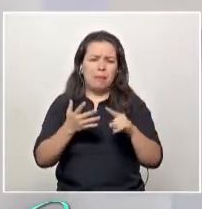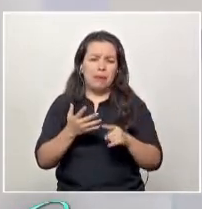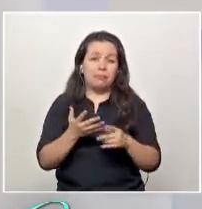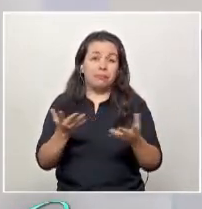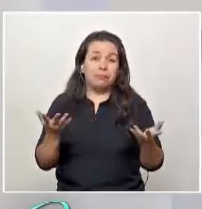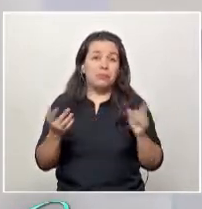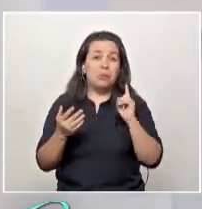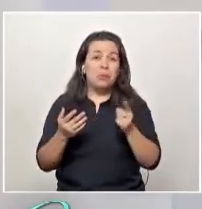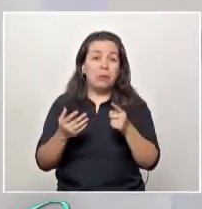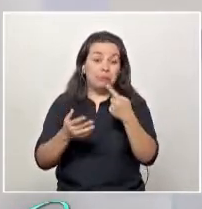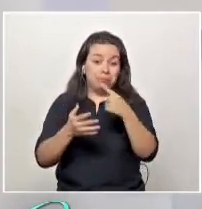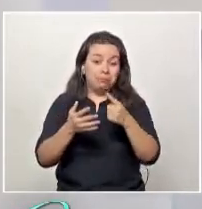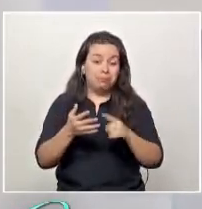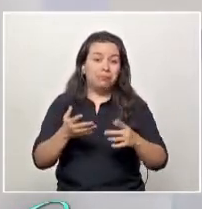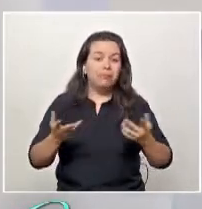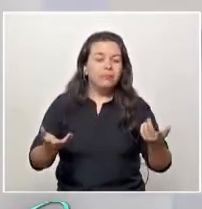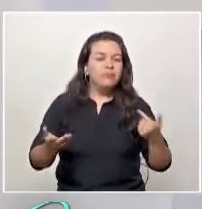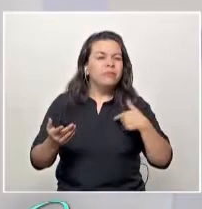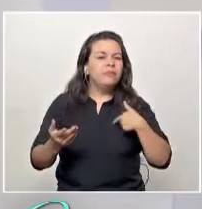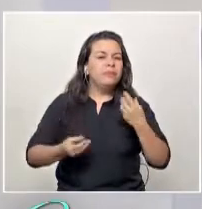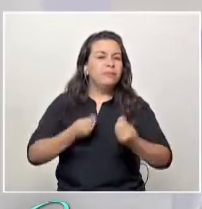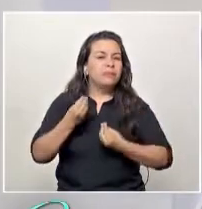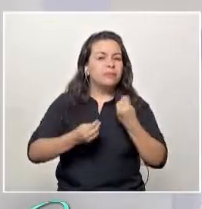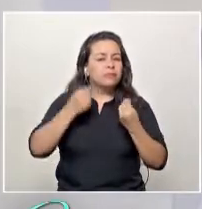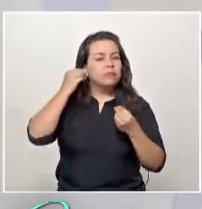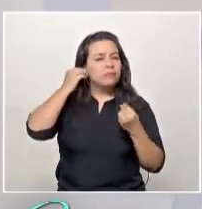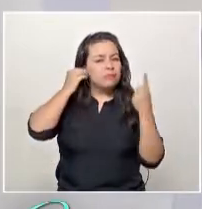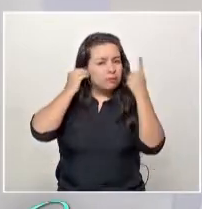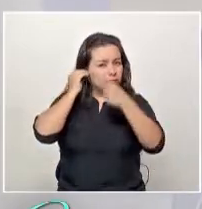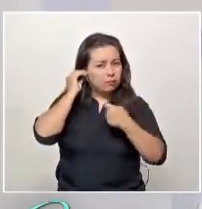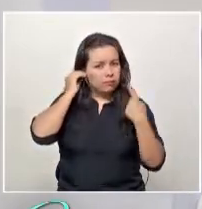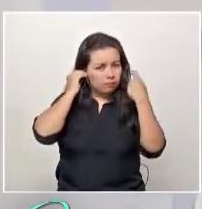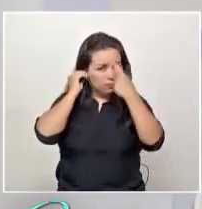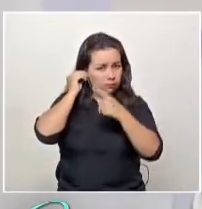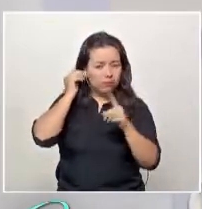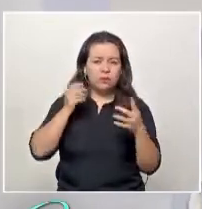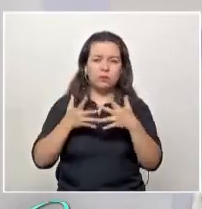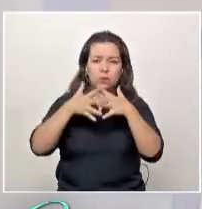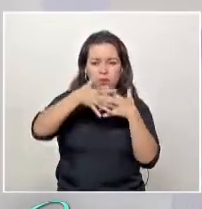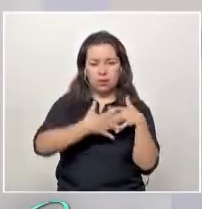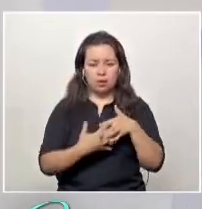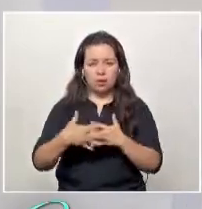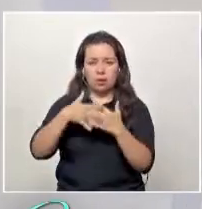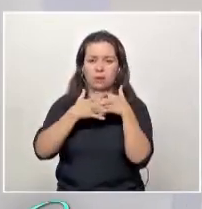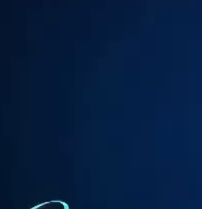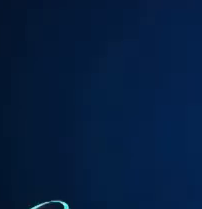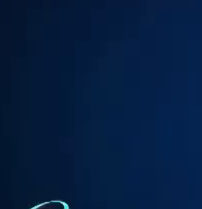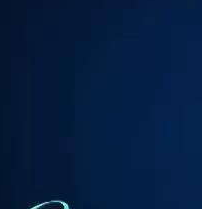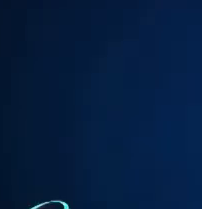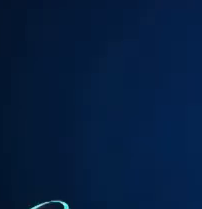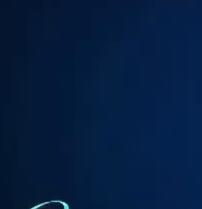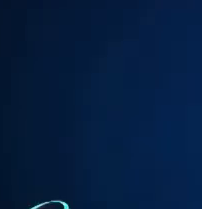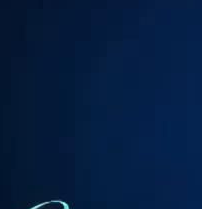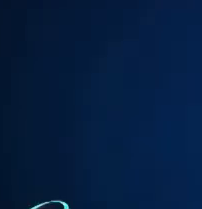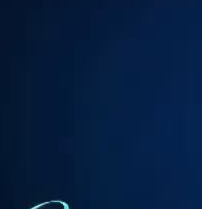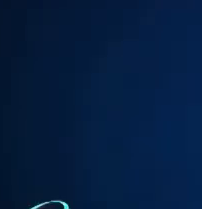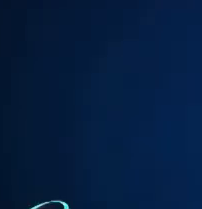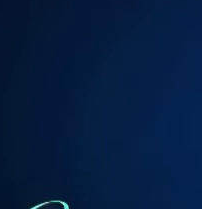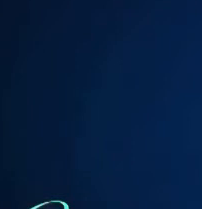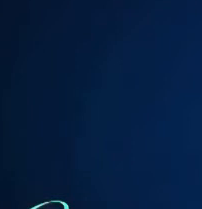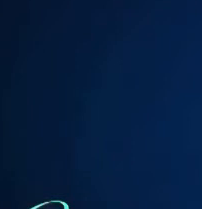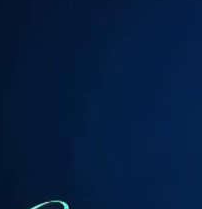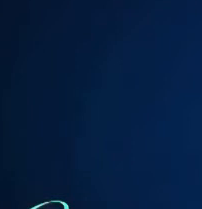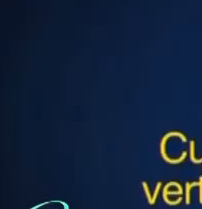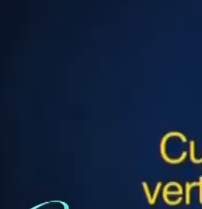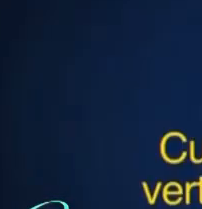causas. Y entonces uno tiene que empezar a hablar de lo que hablamos de la articulación temporomandibular, de las vértebras cervicales,